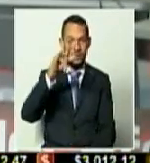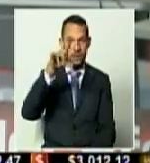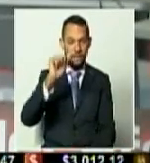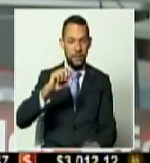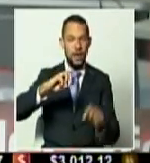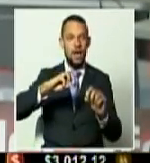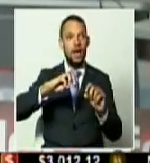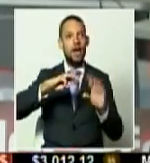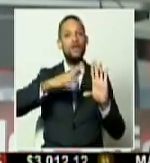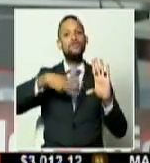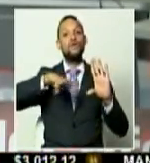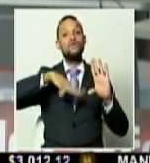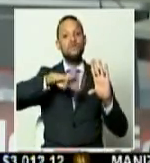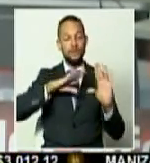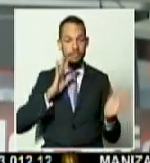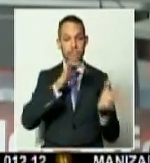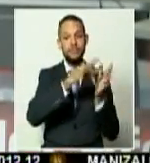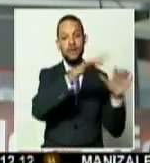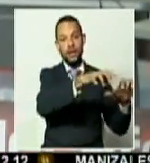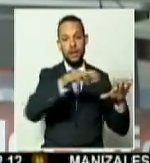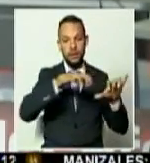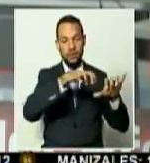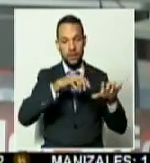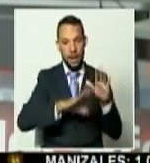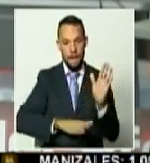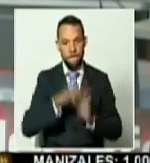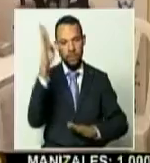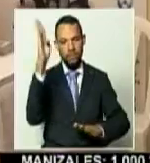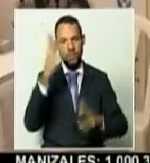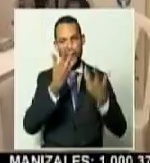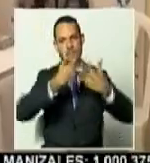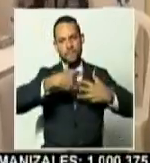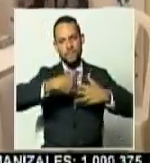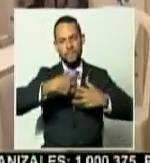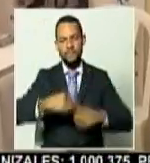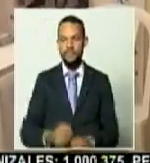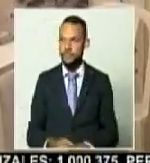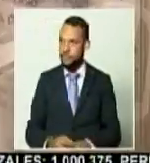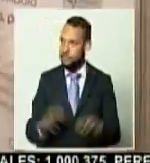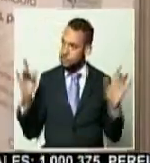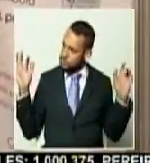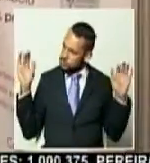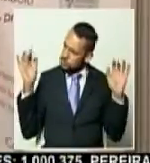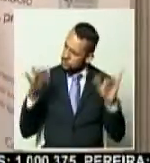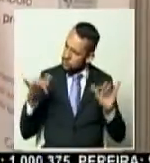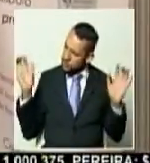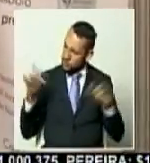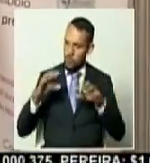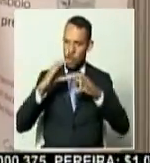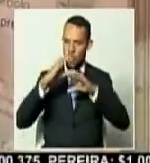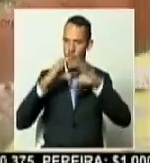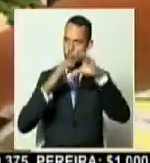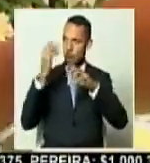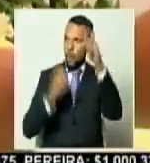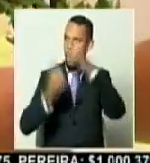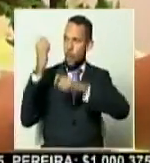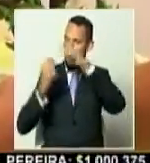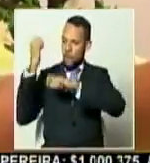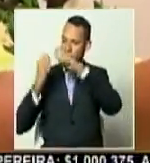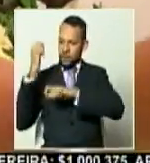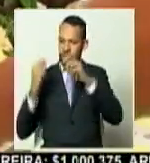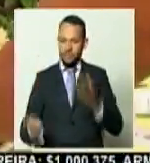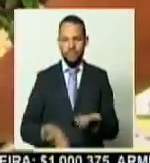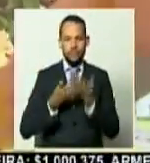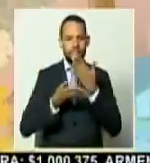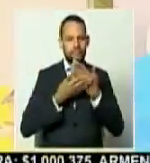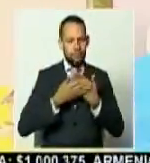sigue realizando la feria Dos Quebradas Emprende. Esta feria, liderada por la Cámara de Comercio de Dos Quebradas, le da la oportunidad